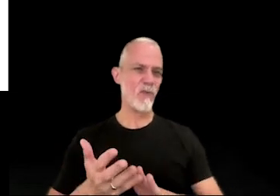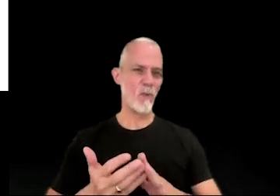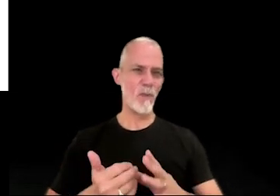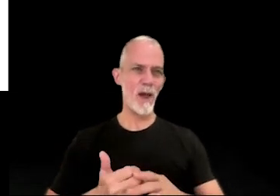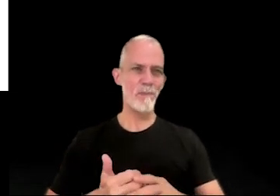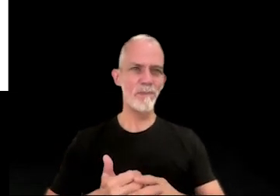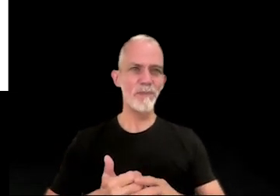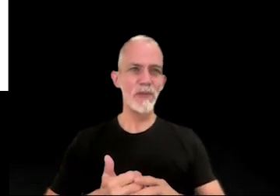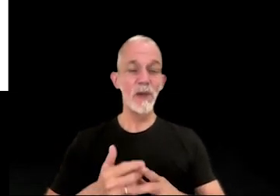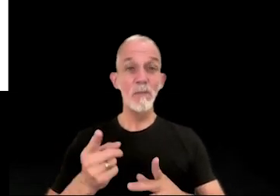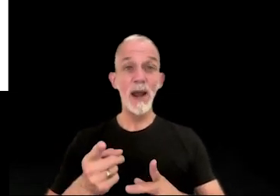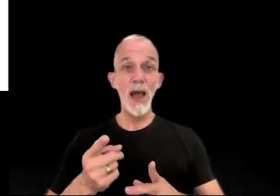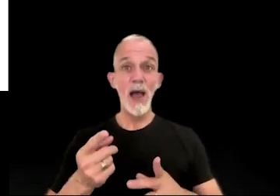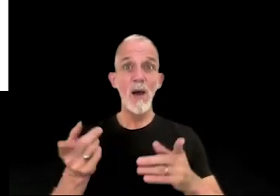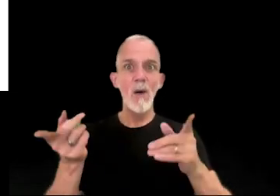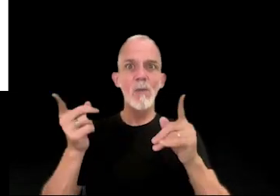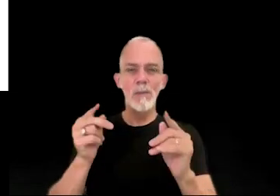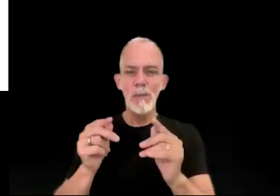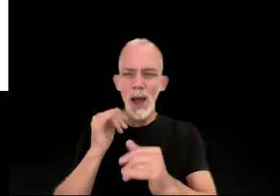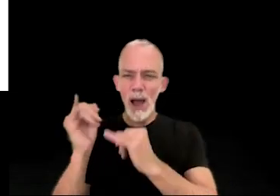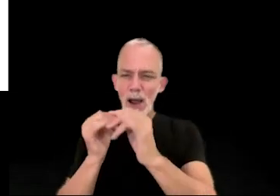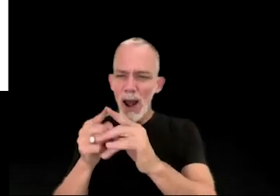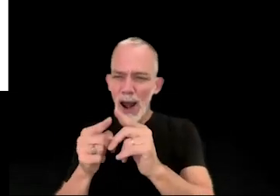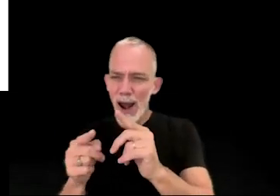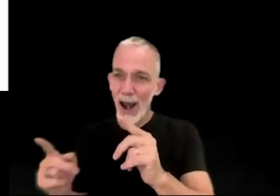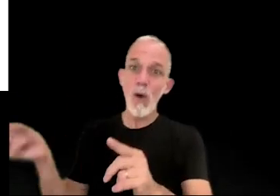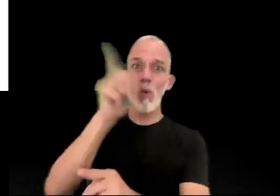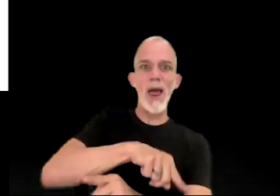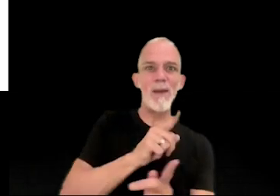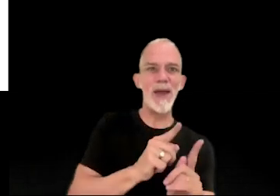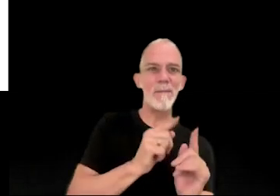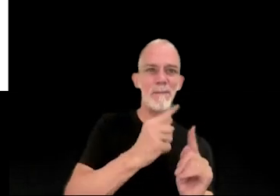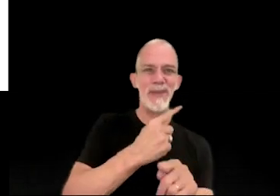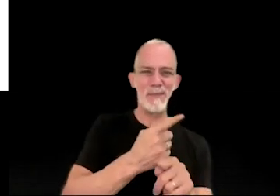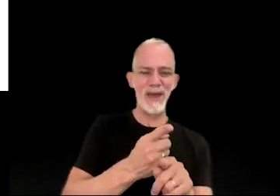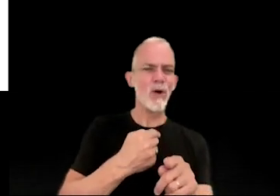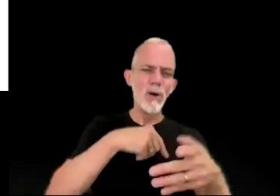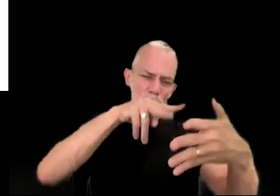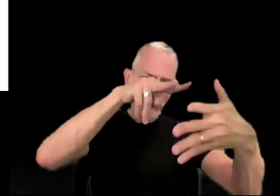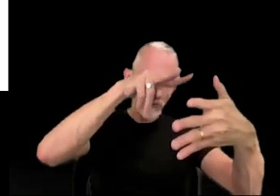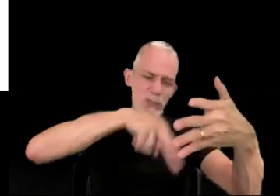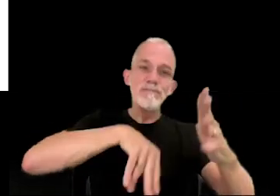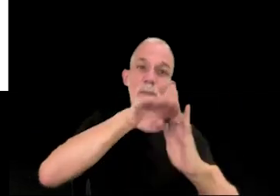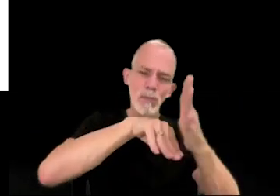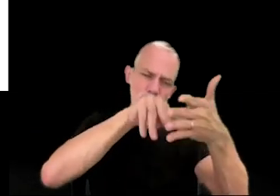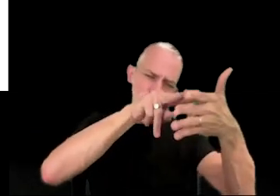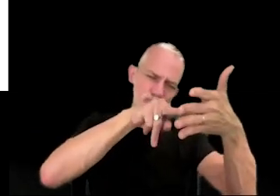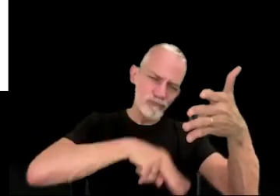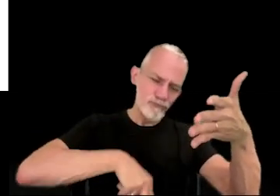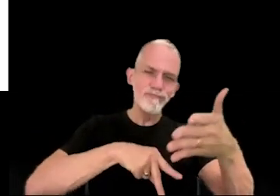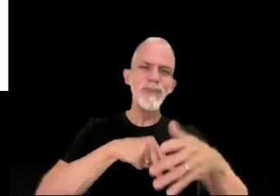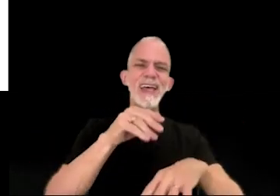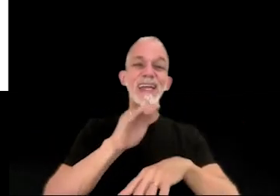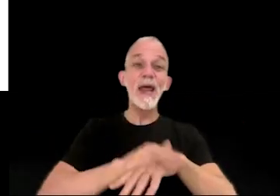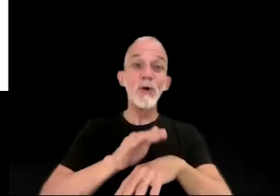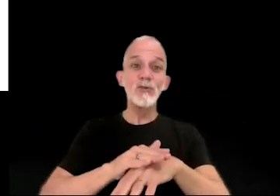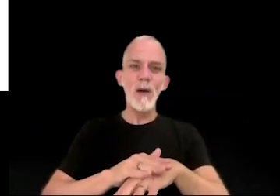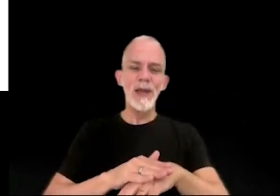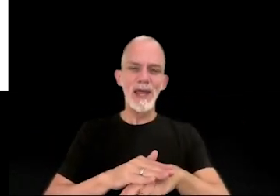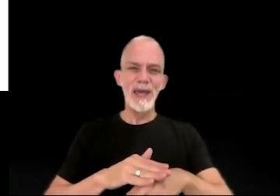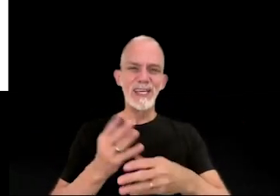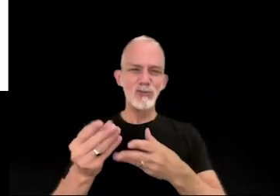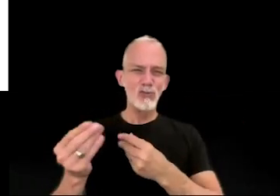giro para volver al principio, ¿no? Porque si uno lee la normativa, la figura de responsable solidario está mucho